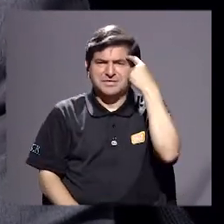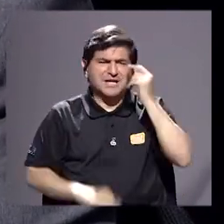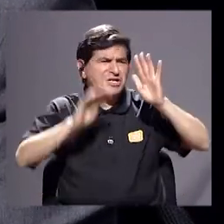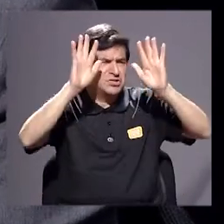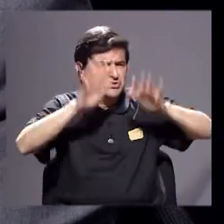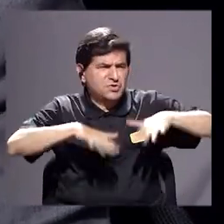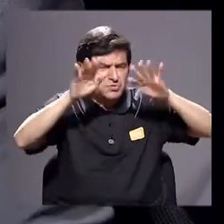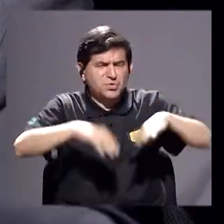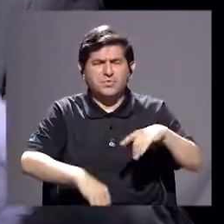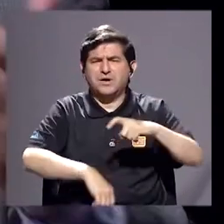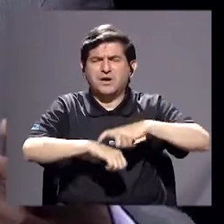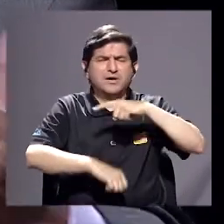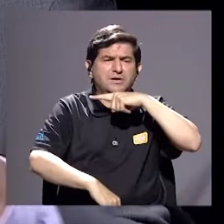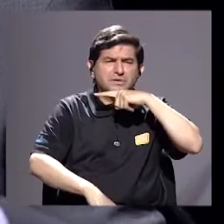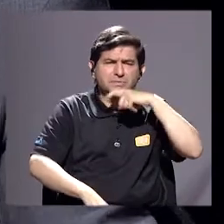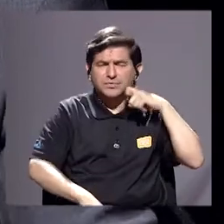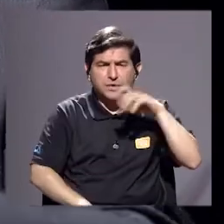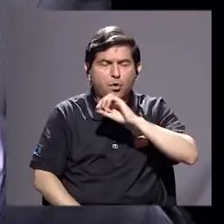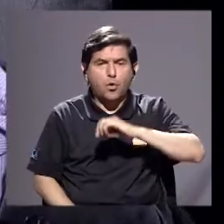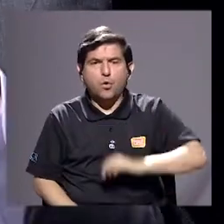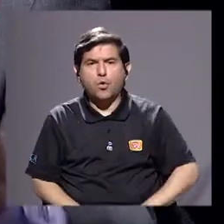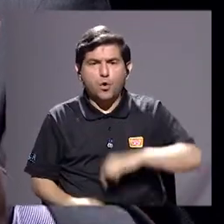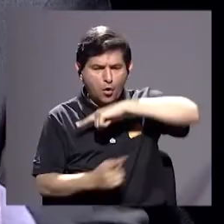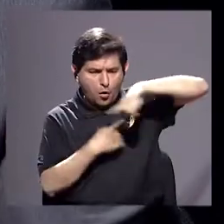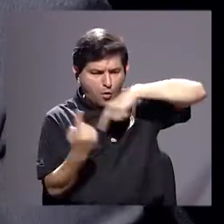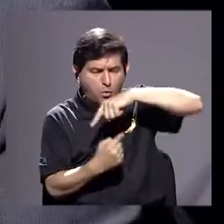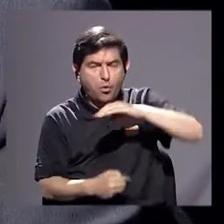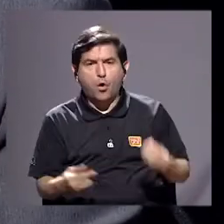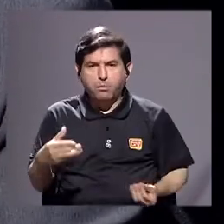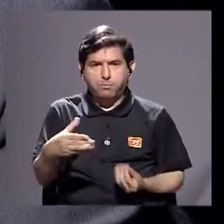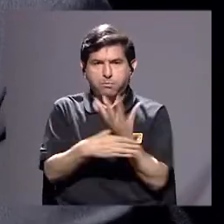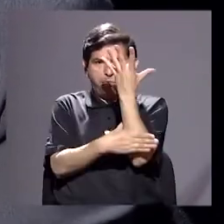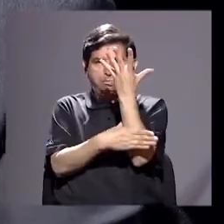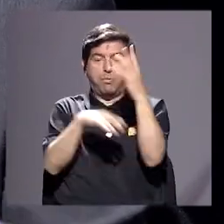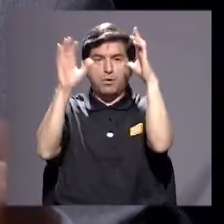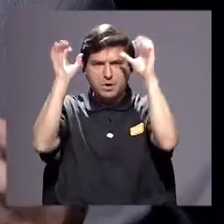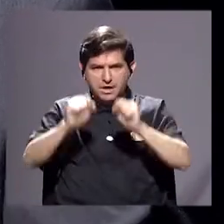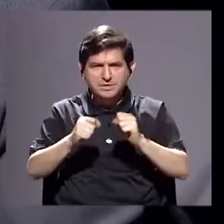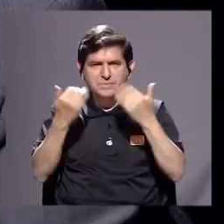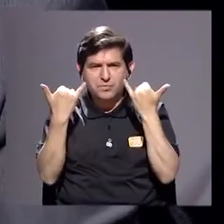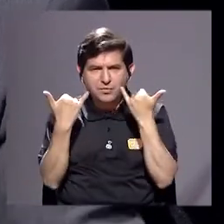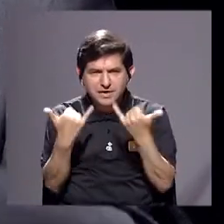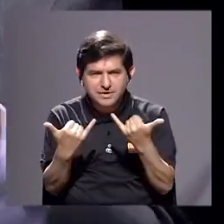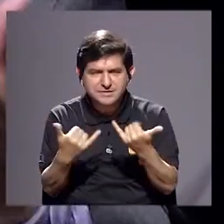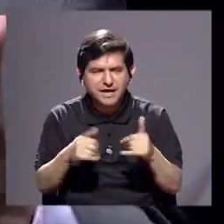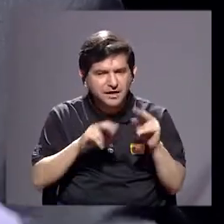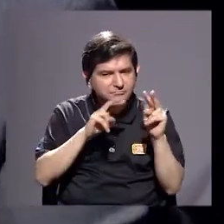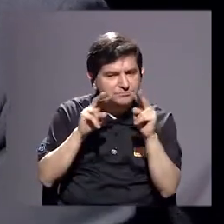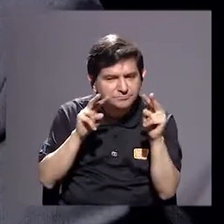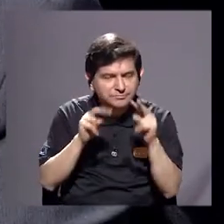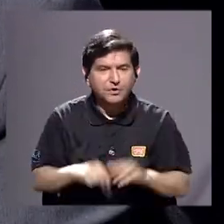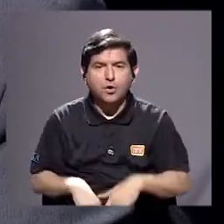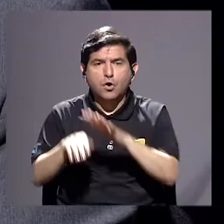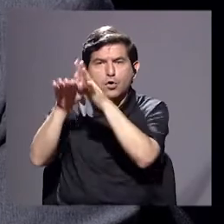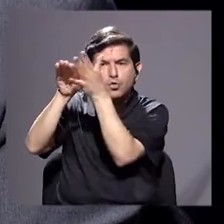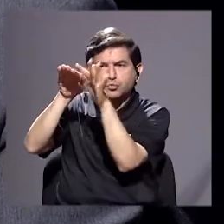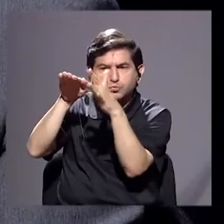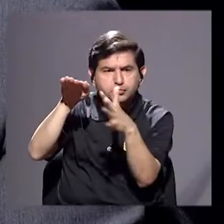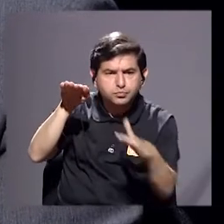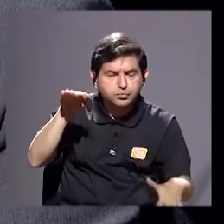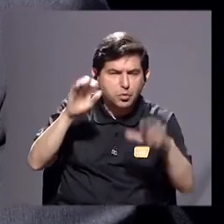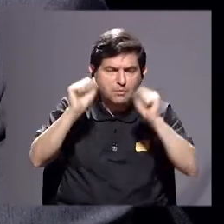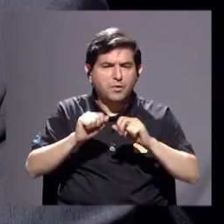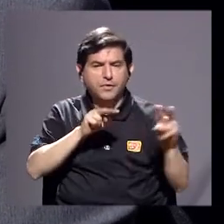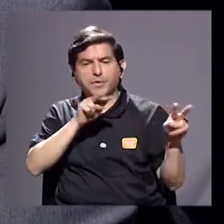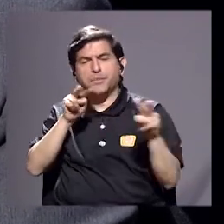lluvia la sequía un huracán en la misma erupción volcánica que se le puede hacer un seguimiento un deslizamiento por ejemplo se